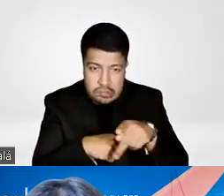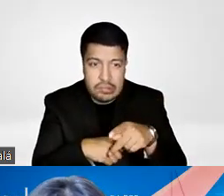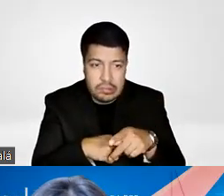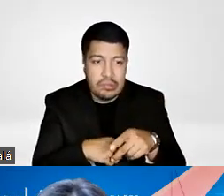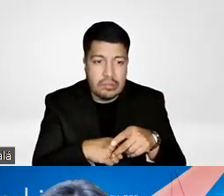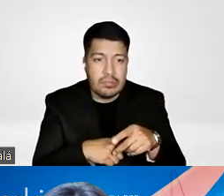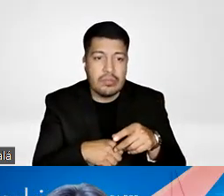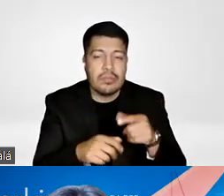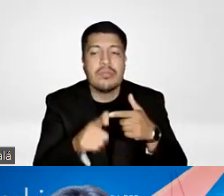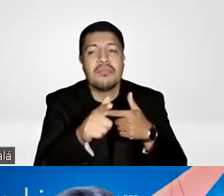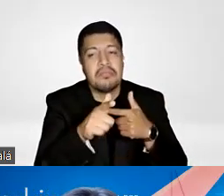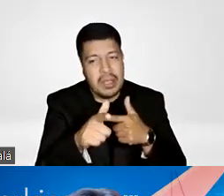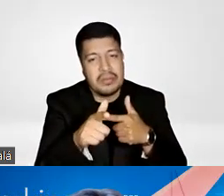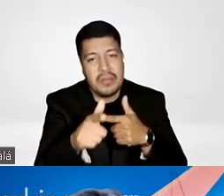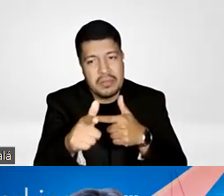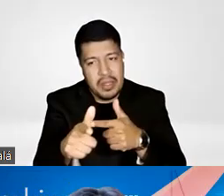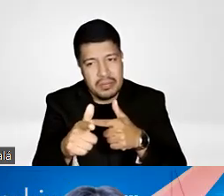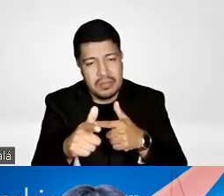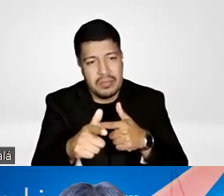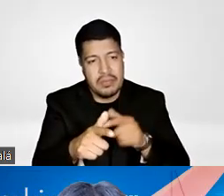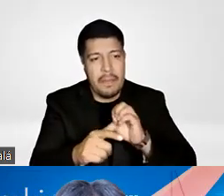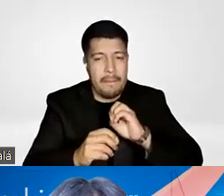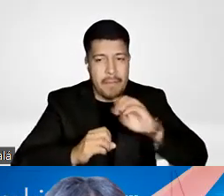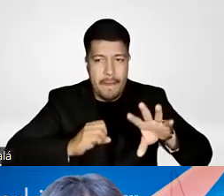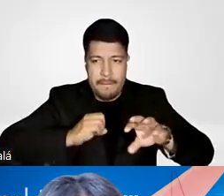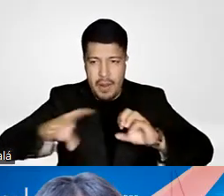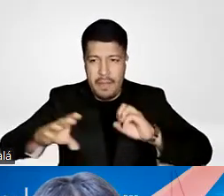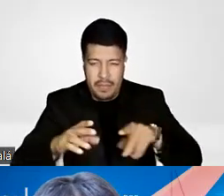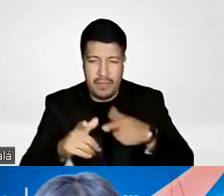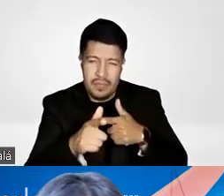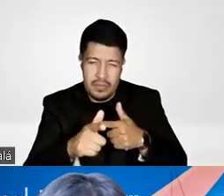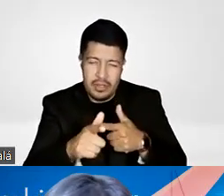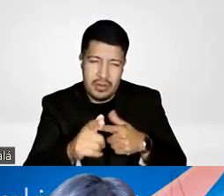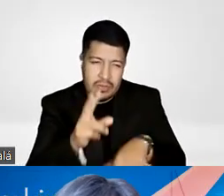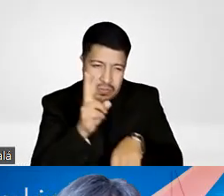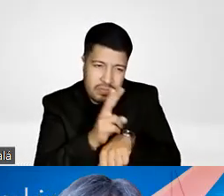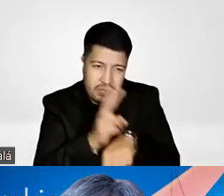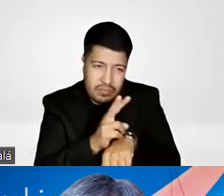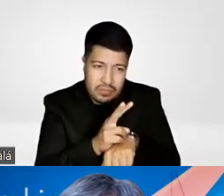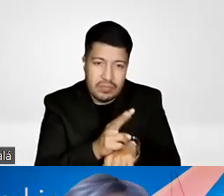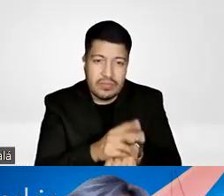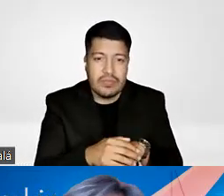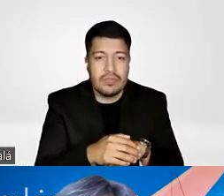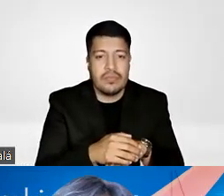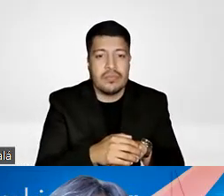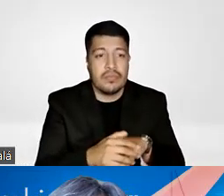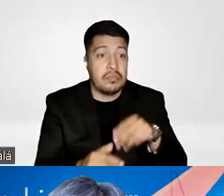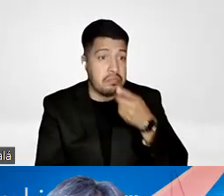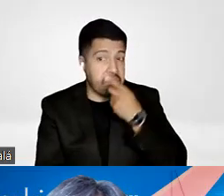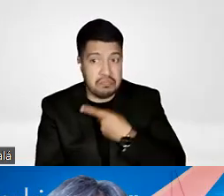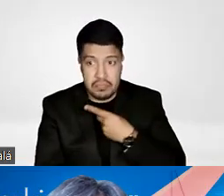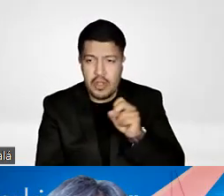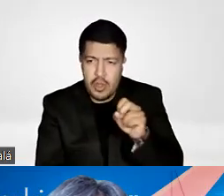el algoritmo. Y dando continuidad al algoritmo, pues nos dice, ok, hay que evaluar el